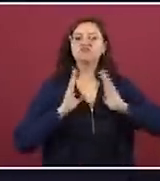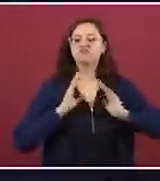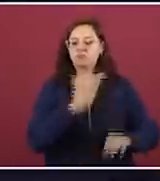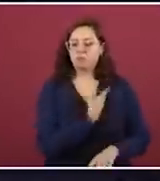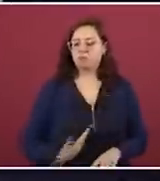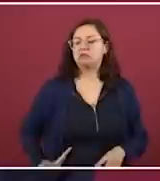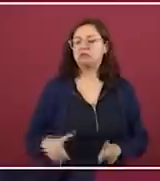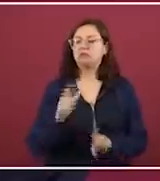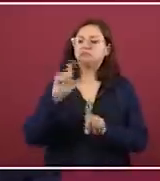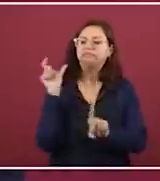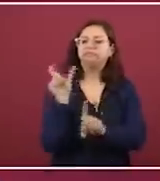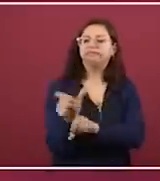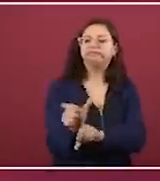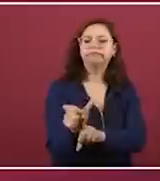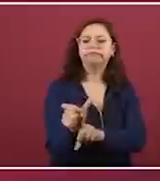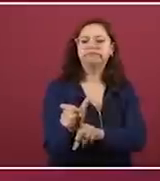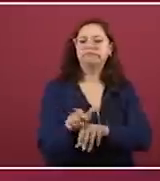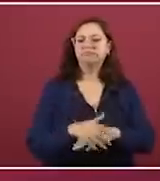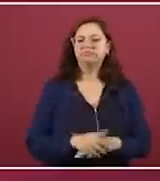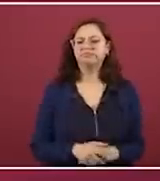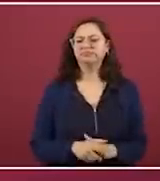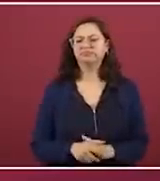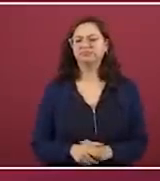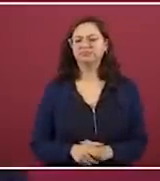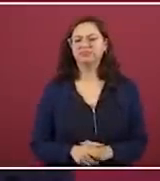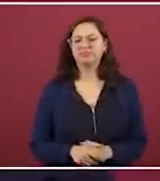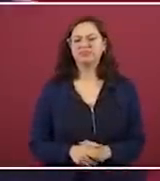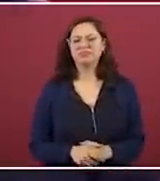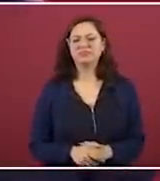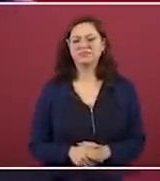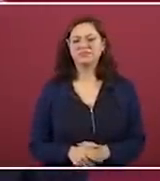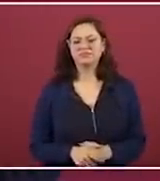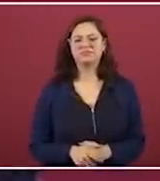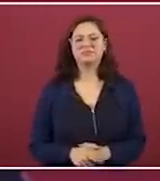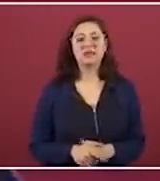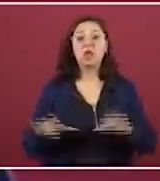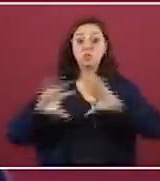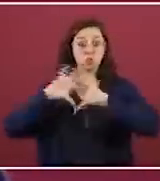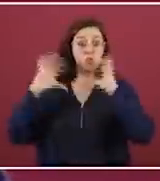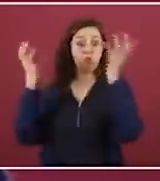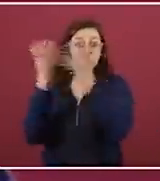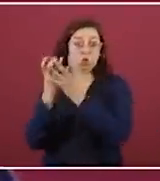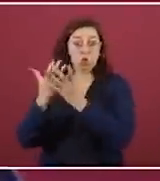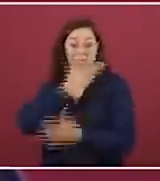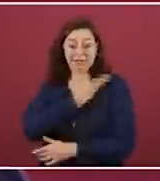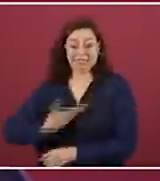No había un jefe de Estado en el mundo